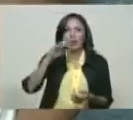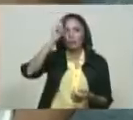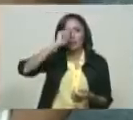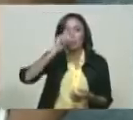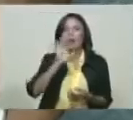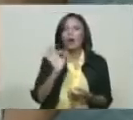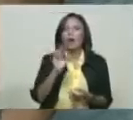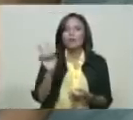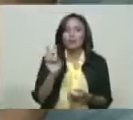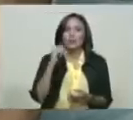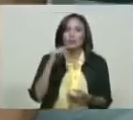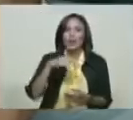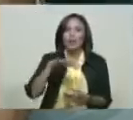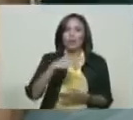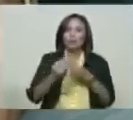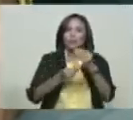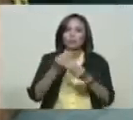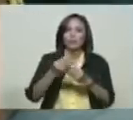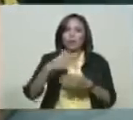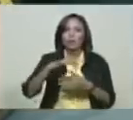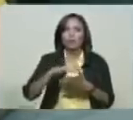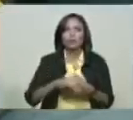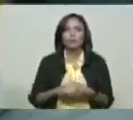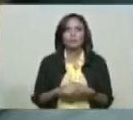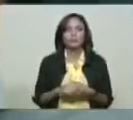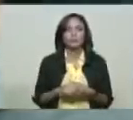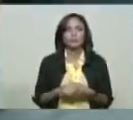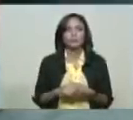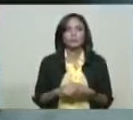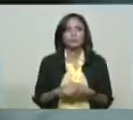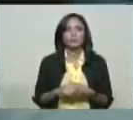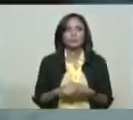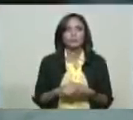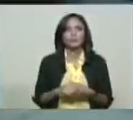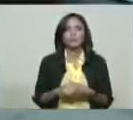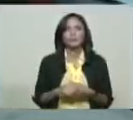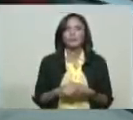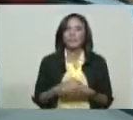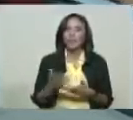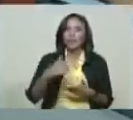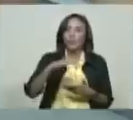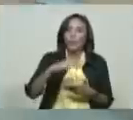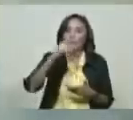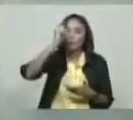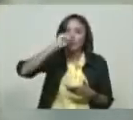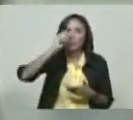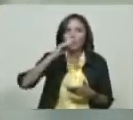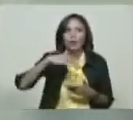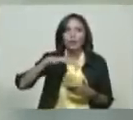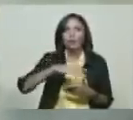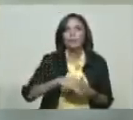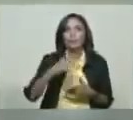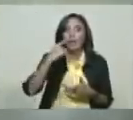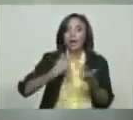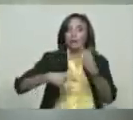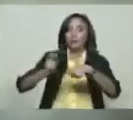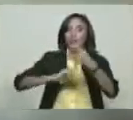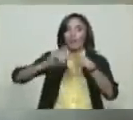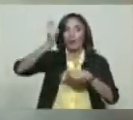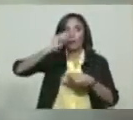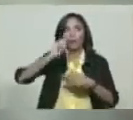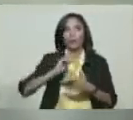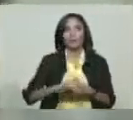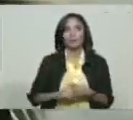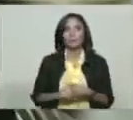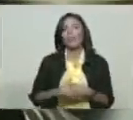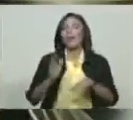venezolana, de la pastora. ¿Qué, qué? ¿Me la vas a vender, vale? Ah, porque estamos